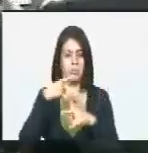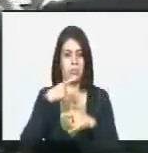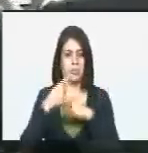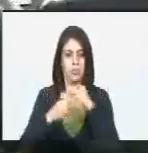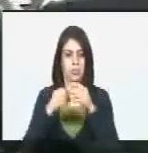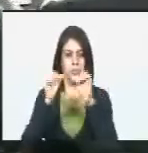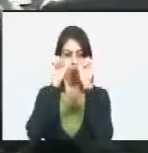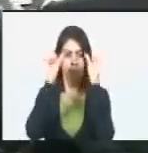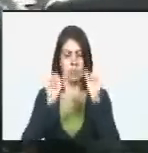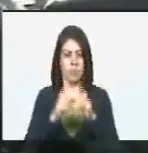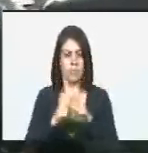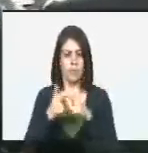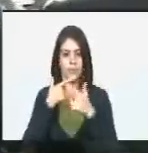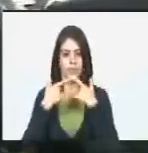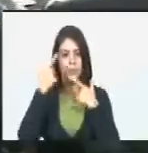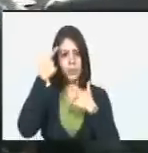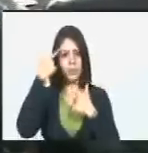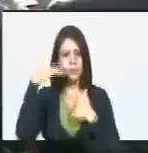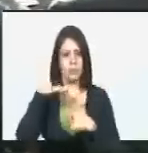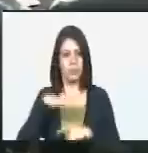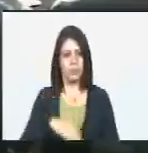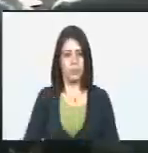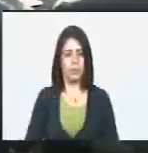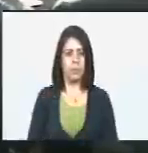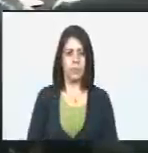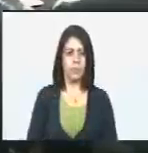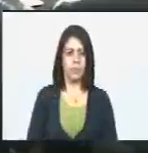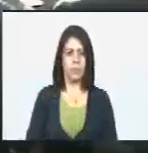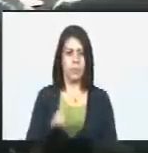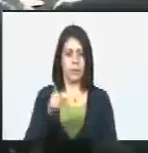creo en que el que ella